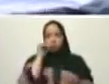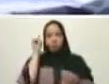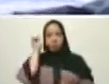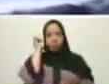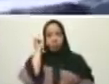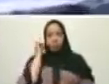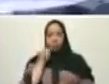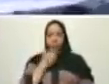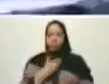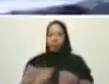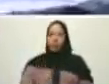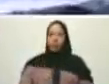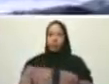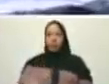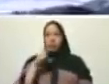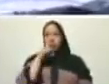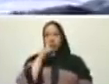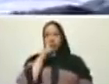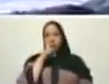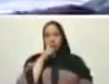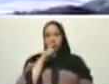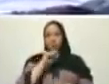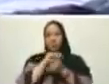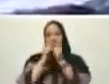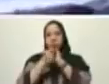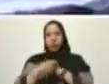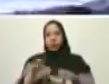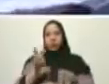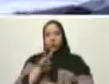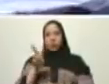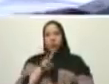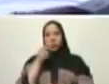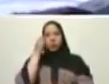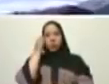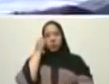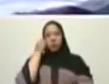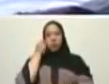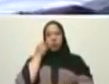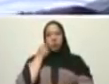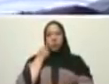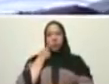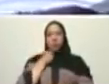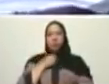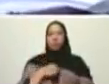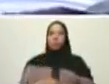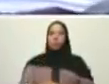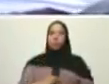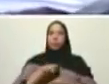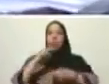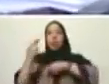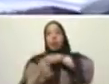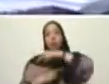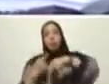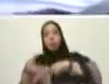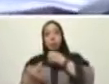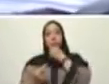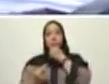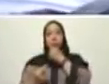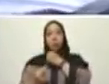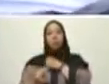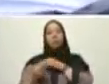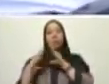presidente Venezuela está cambiando Venezuela está renaciendo está revolucionando junto